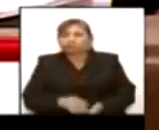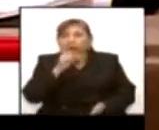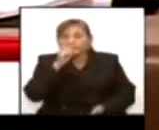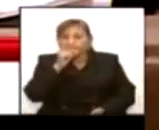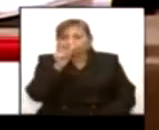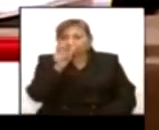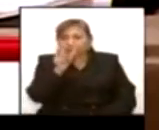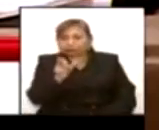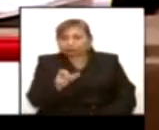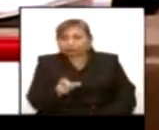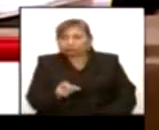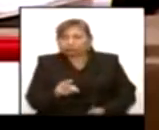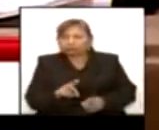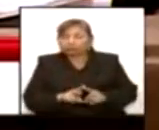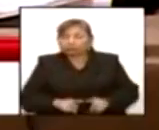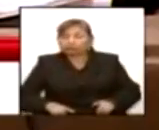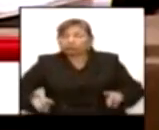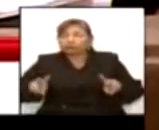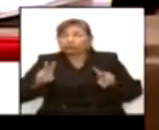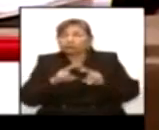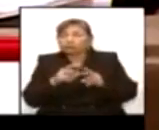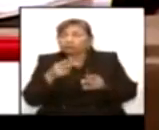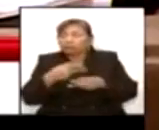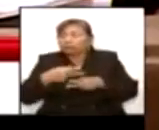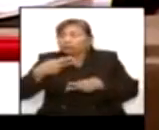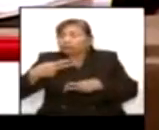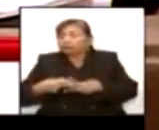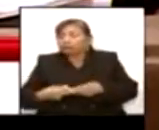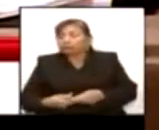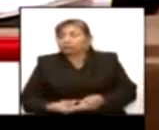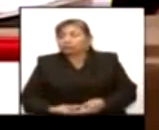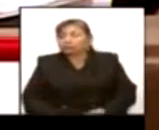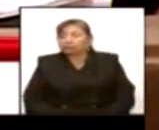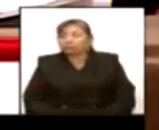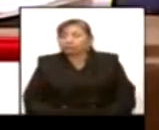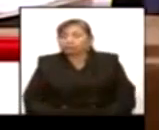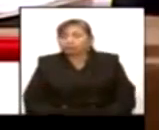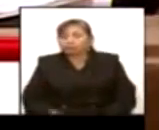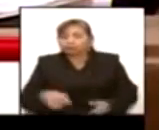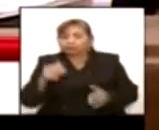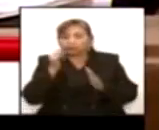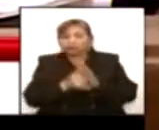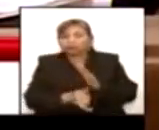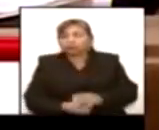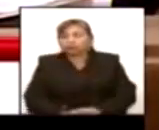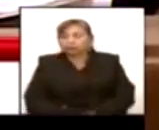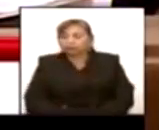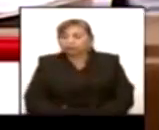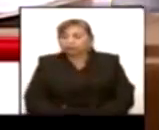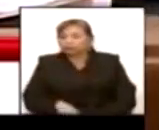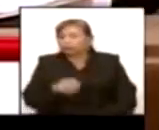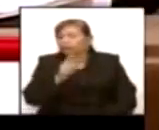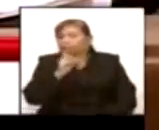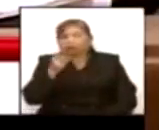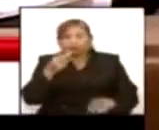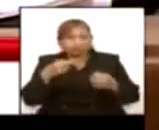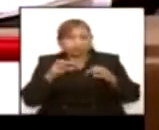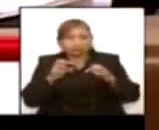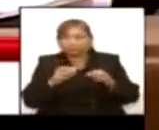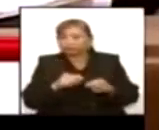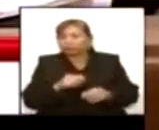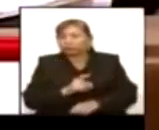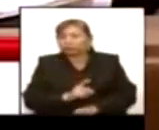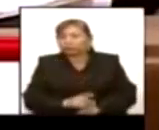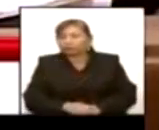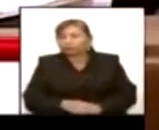una persona que, valiéndose de la vecindad con la niña, la ha violado, ¿de acuerdo? Y eso no lo vamos a